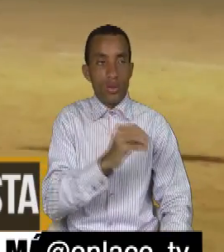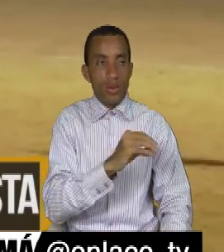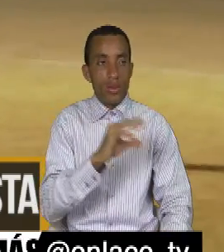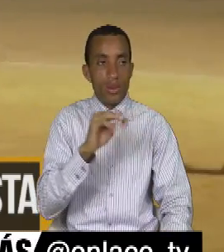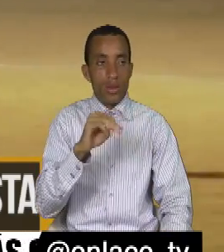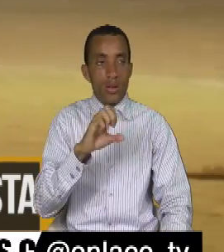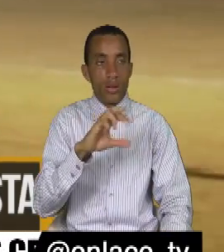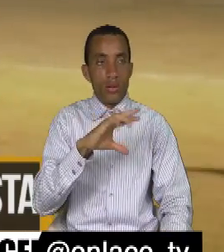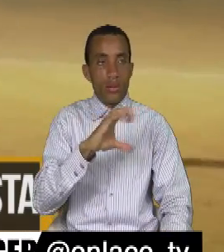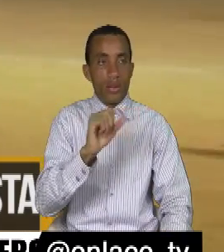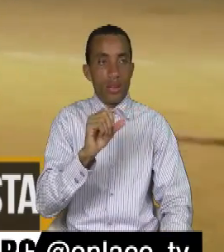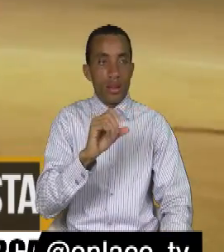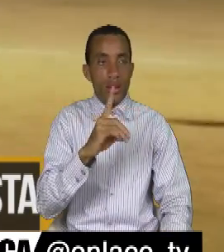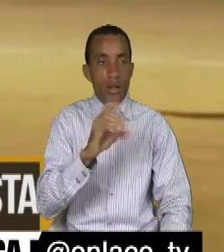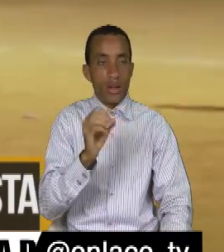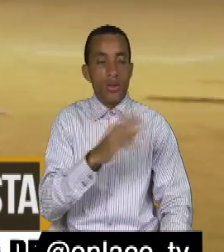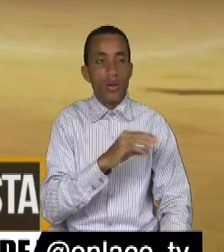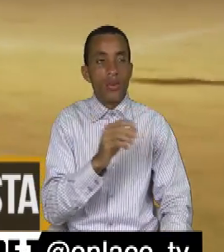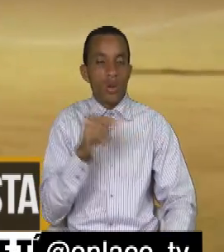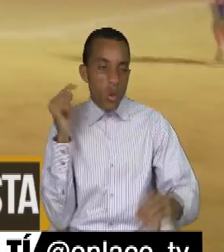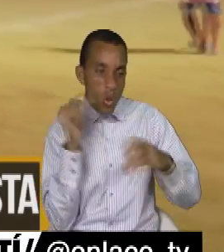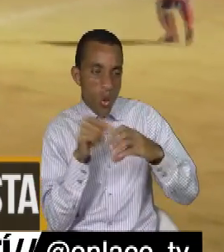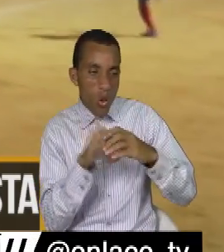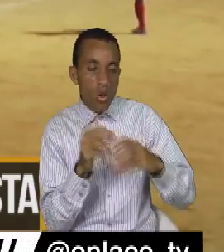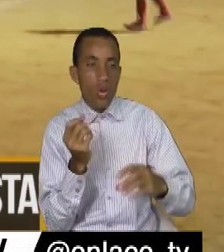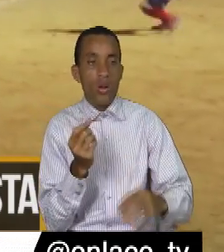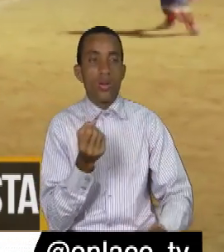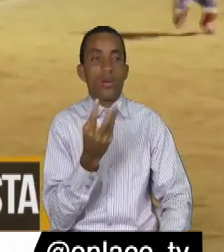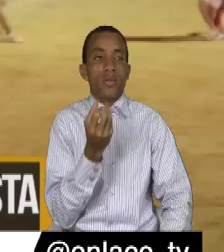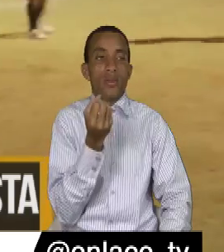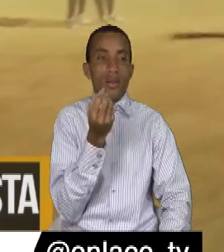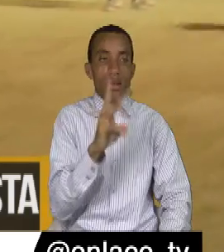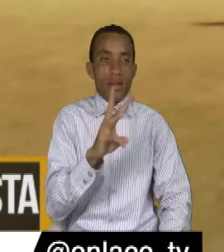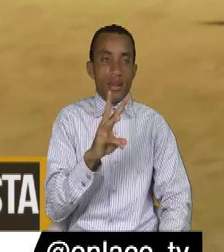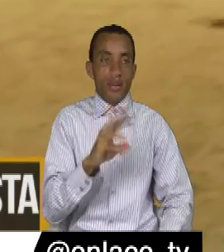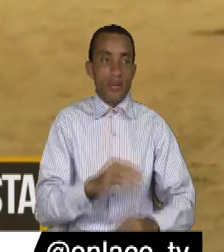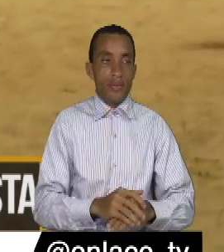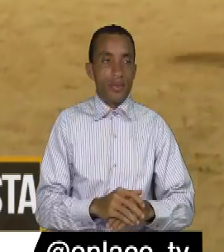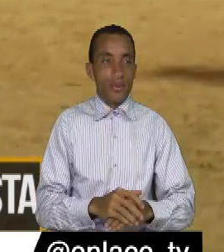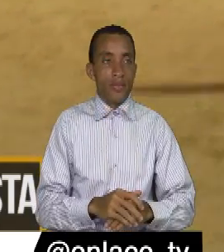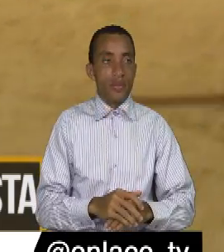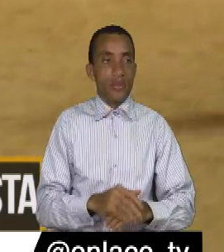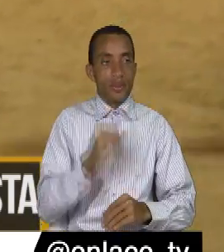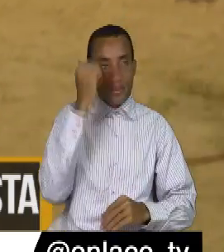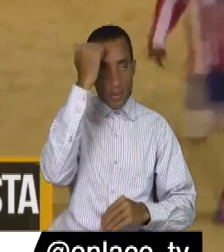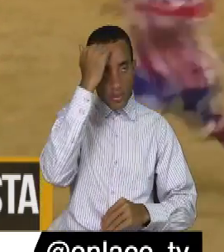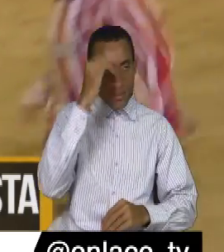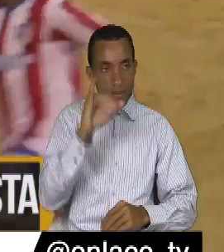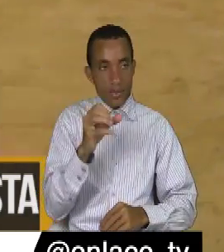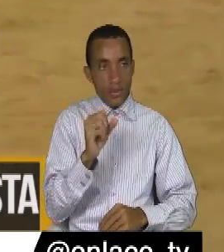creo que alrededor de 13 goles. El profesor El Haas, que son